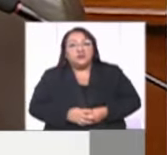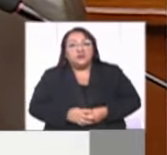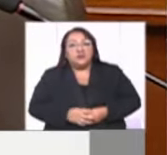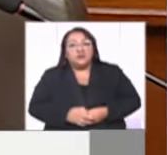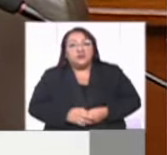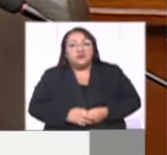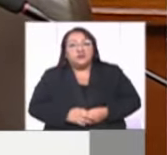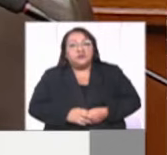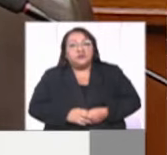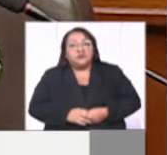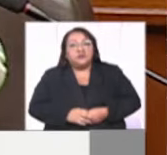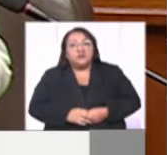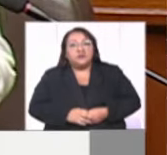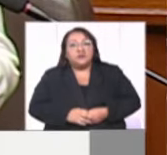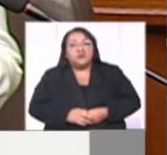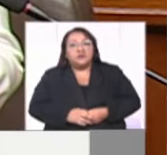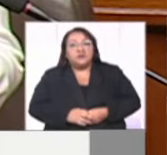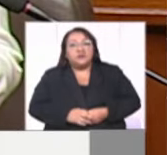siguiente,